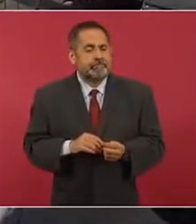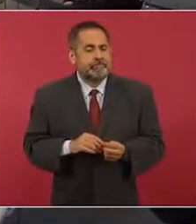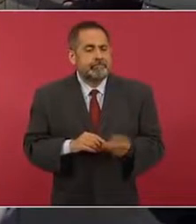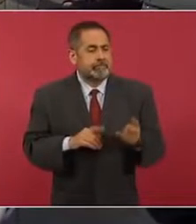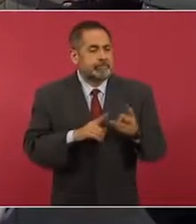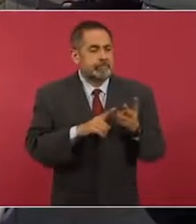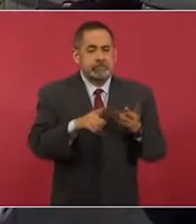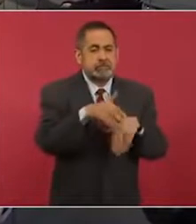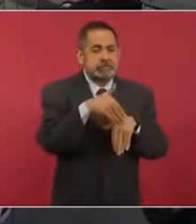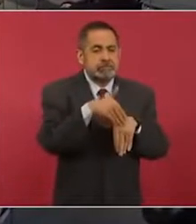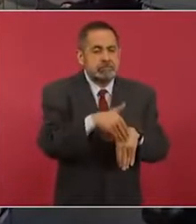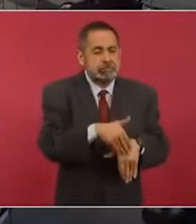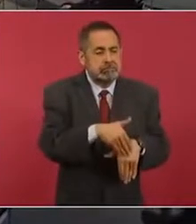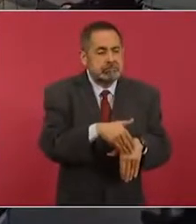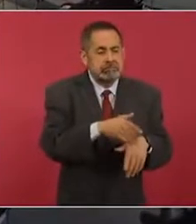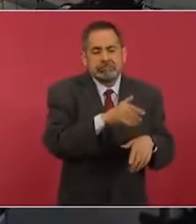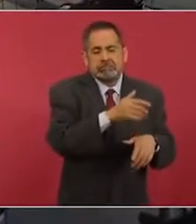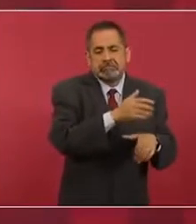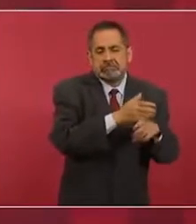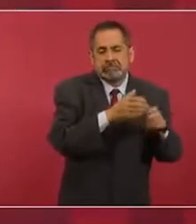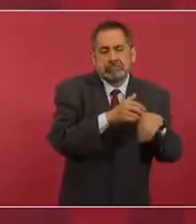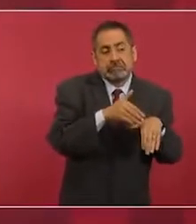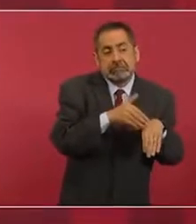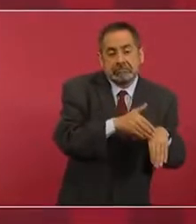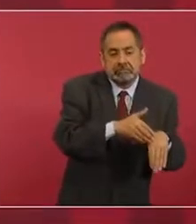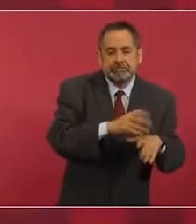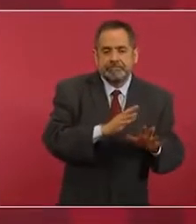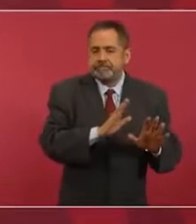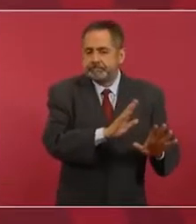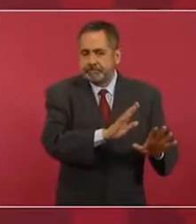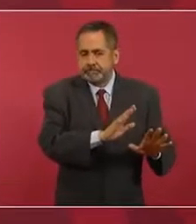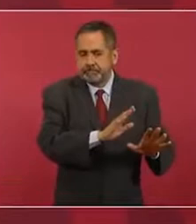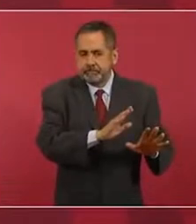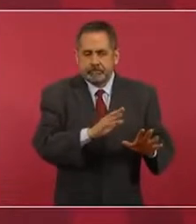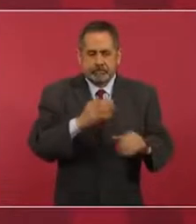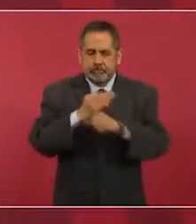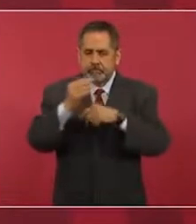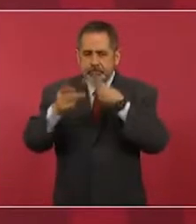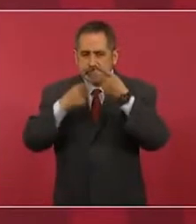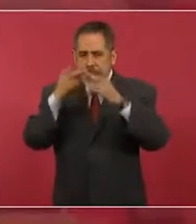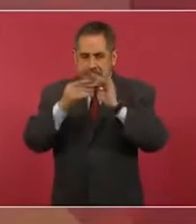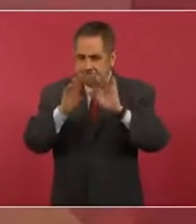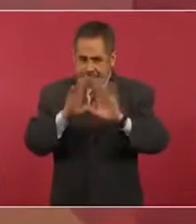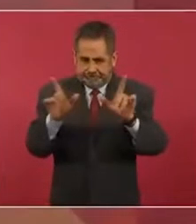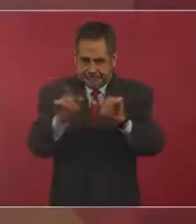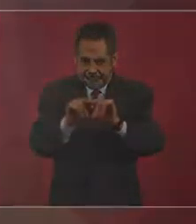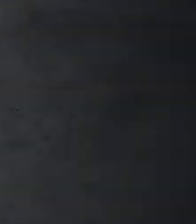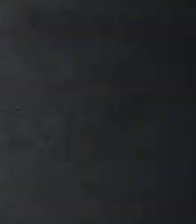obedecen a otros intereses. No quiero polemizar más.